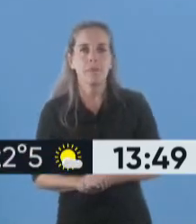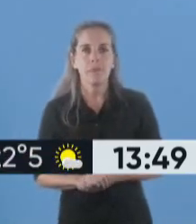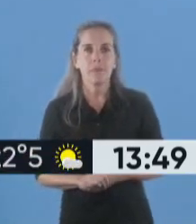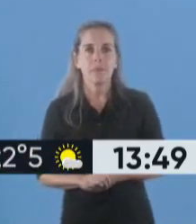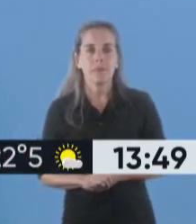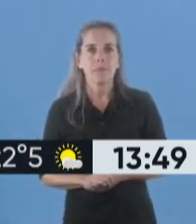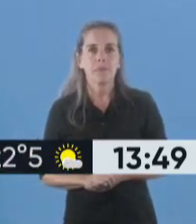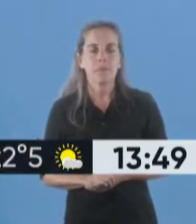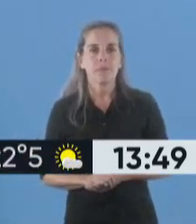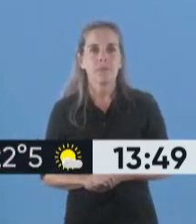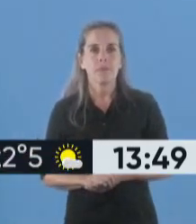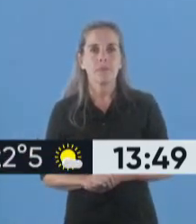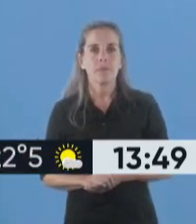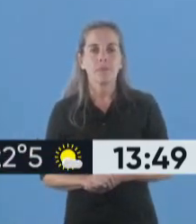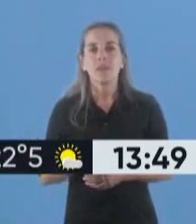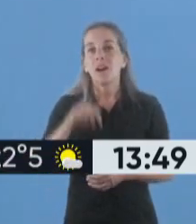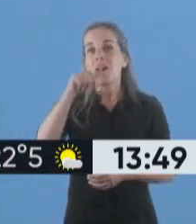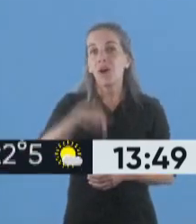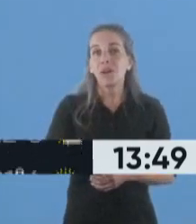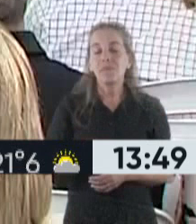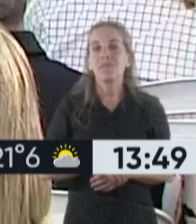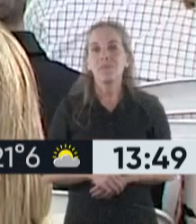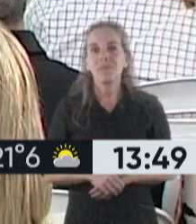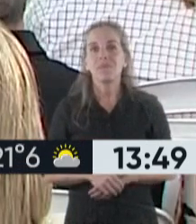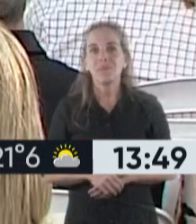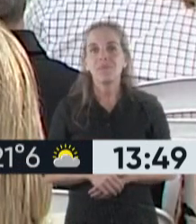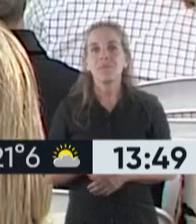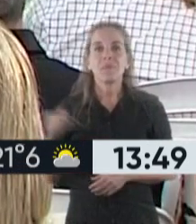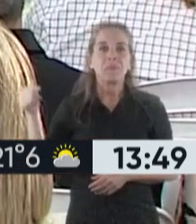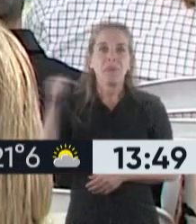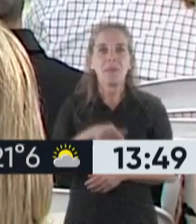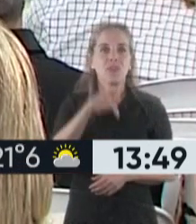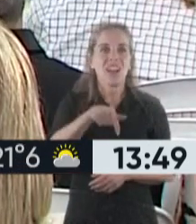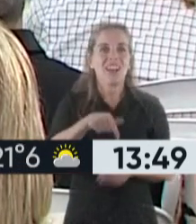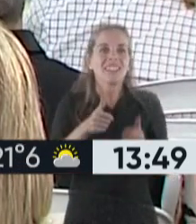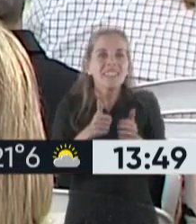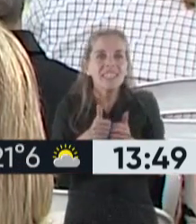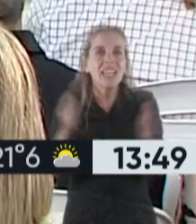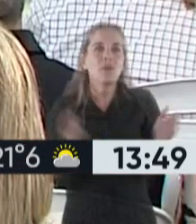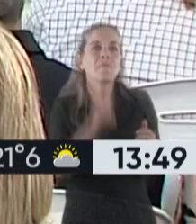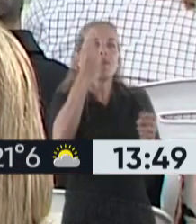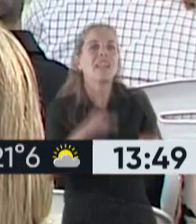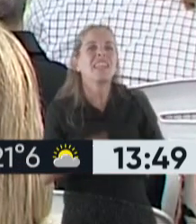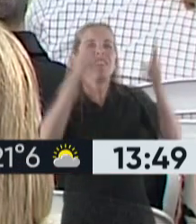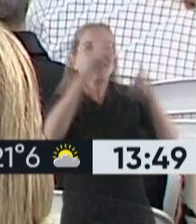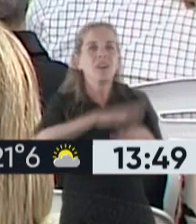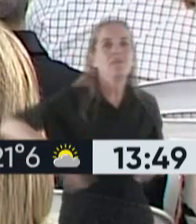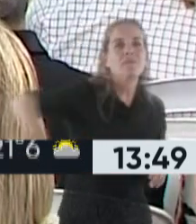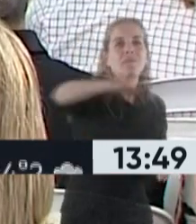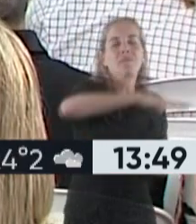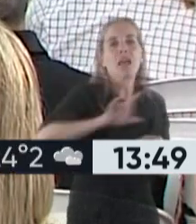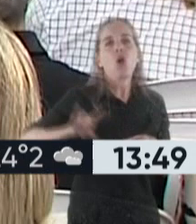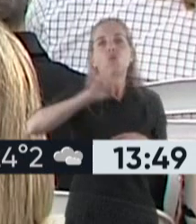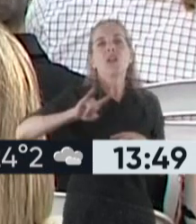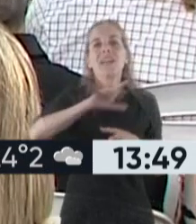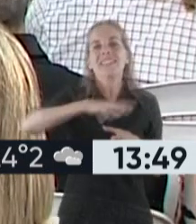Y hoy, precisamente, que venimos a inaugurar este primer edificio del campus de la Universidad